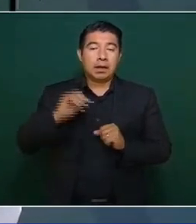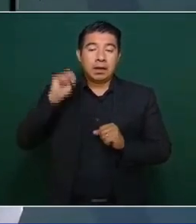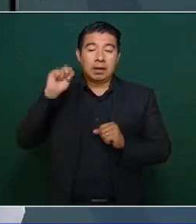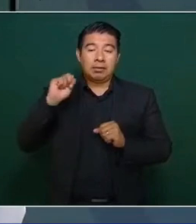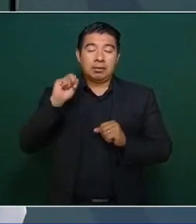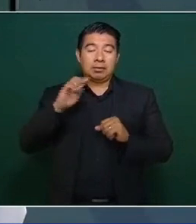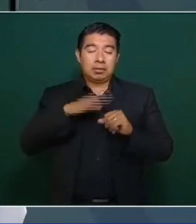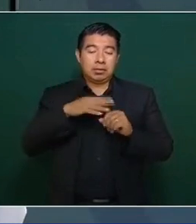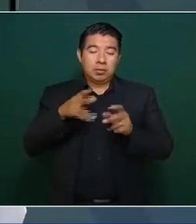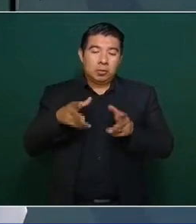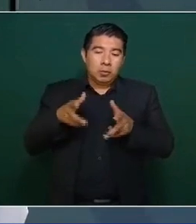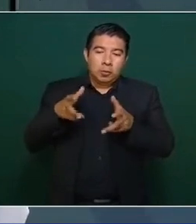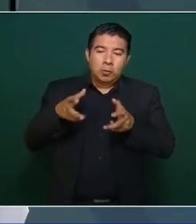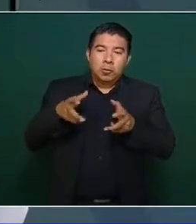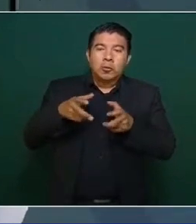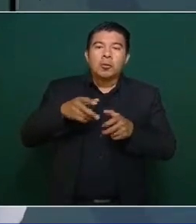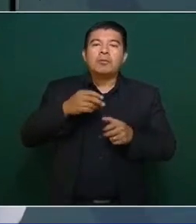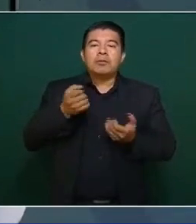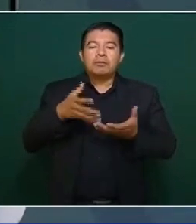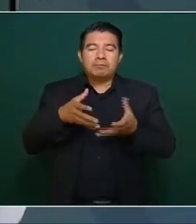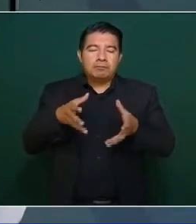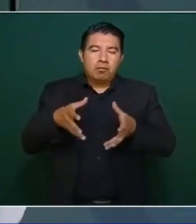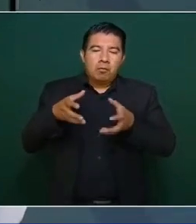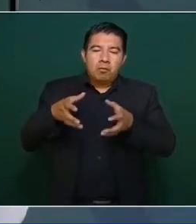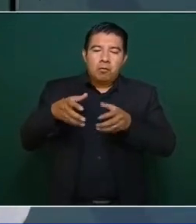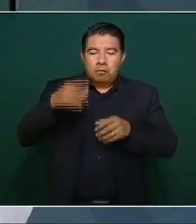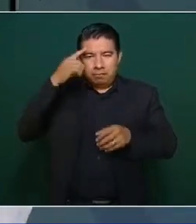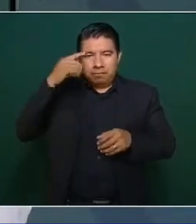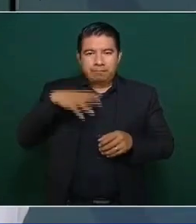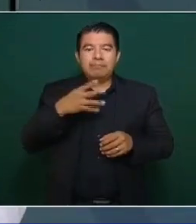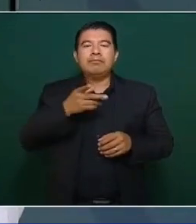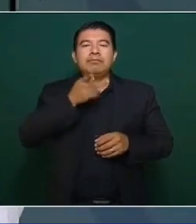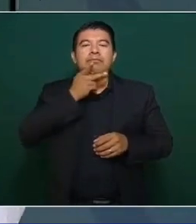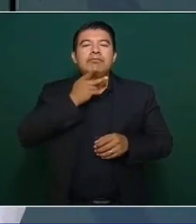producía o se extraían de Tabasco